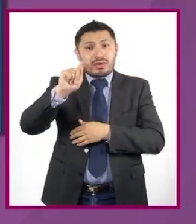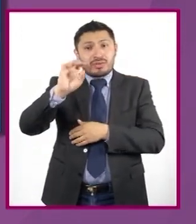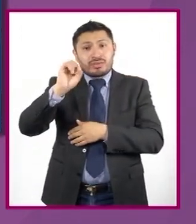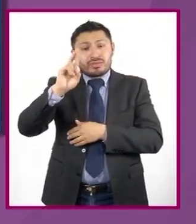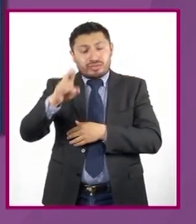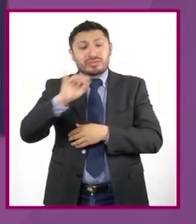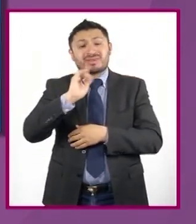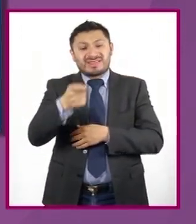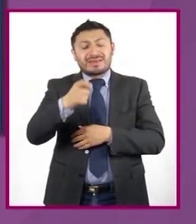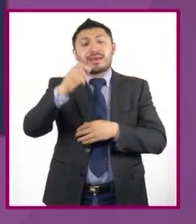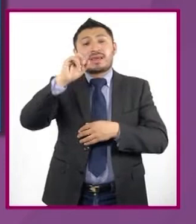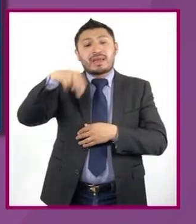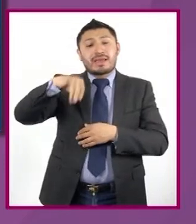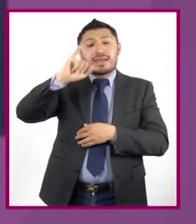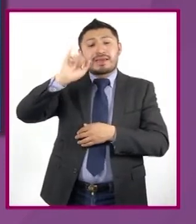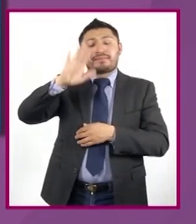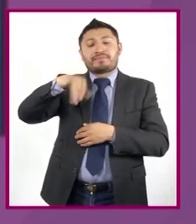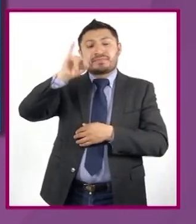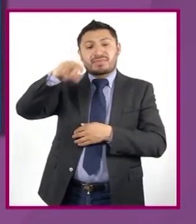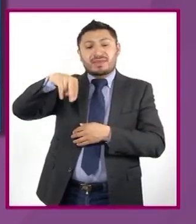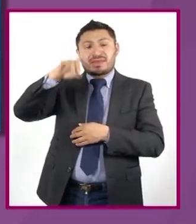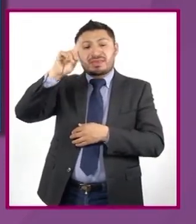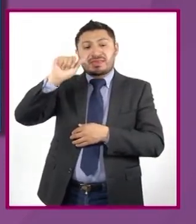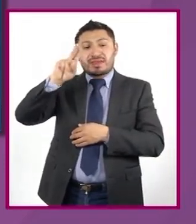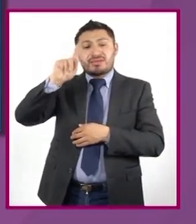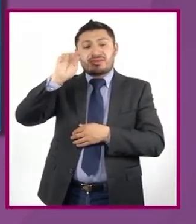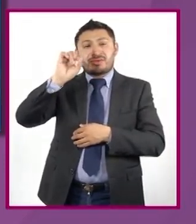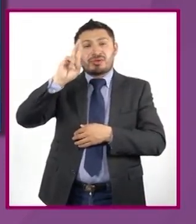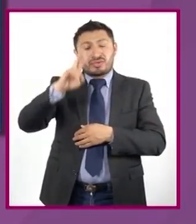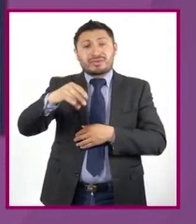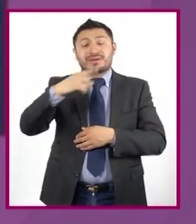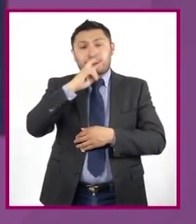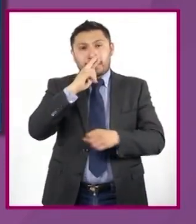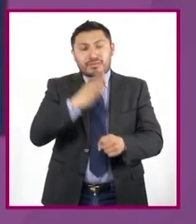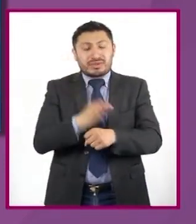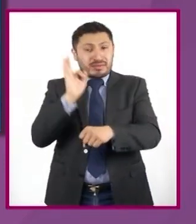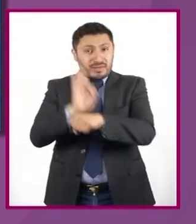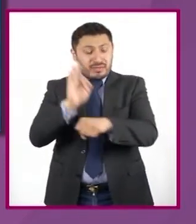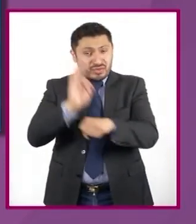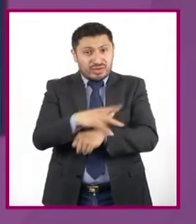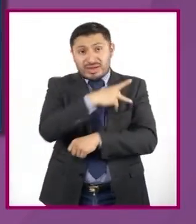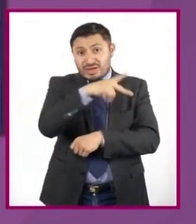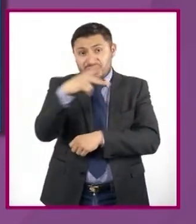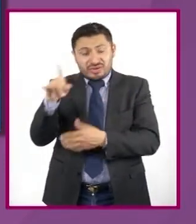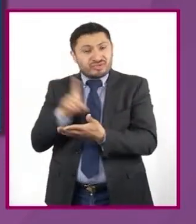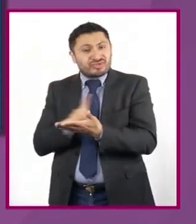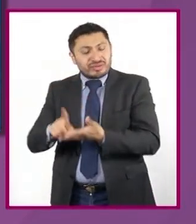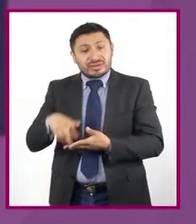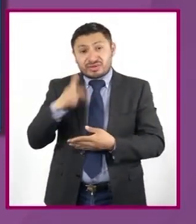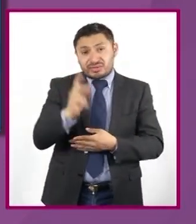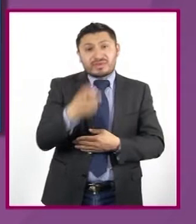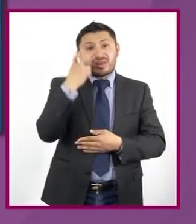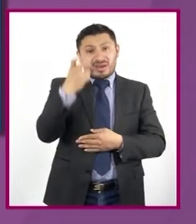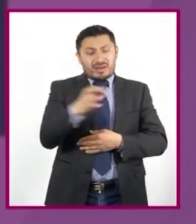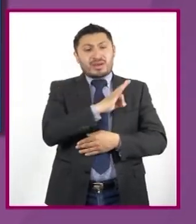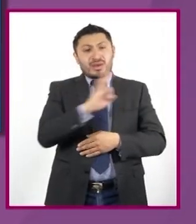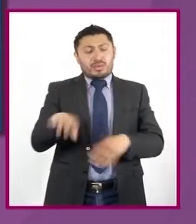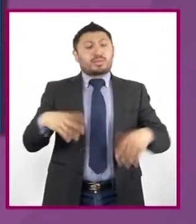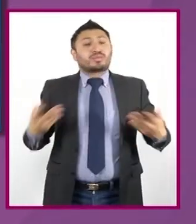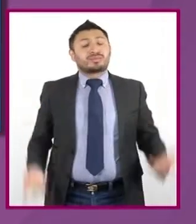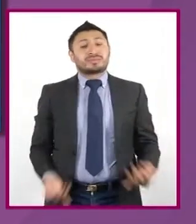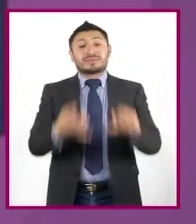el encargado de garantizar la protección de la obra de autores y creadores, pero para que esto sea posible,